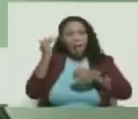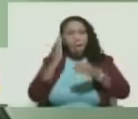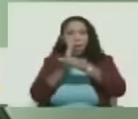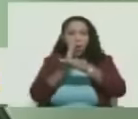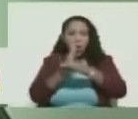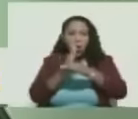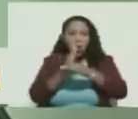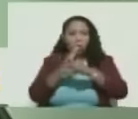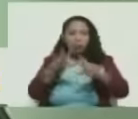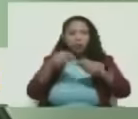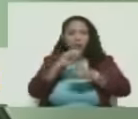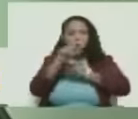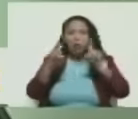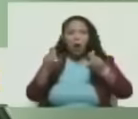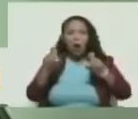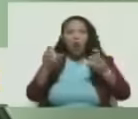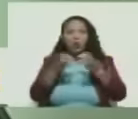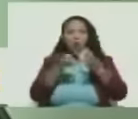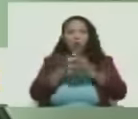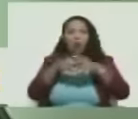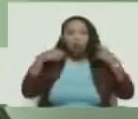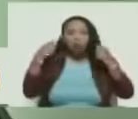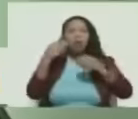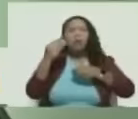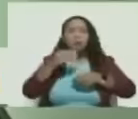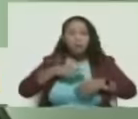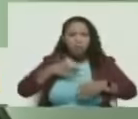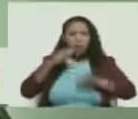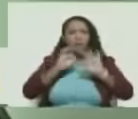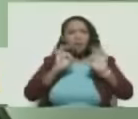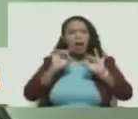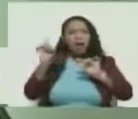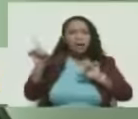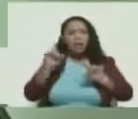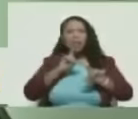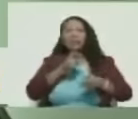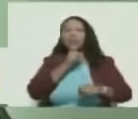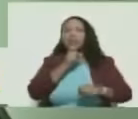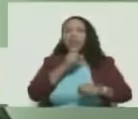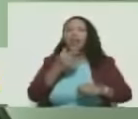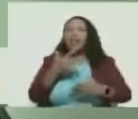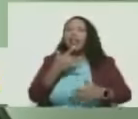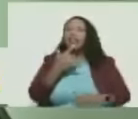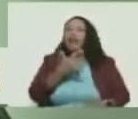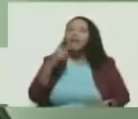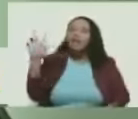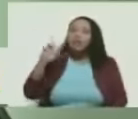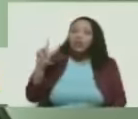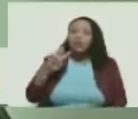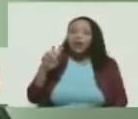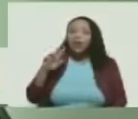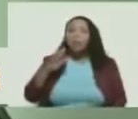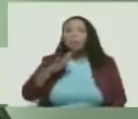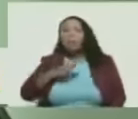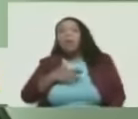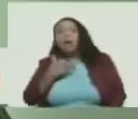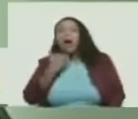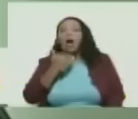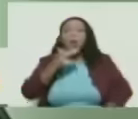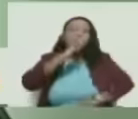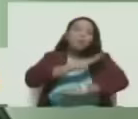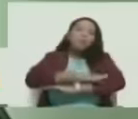¿el comando de campaña está preparado para asumir ese reto? ¿Qué le diría a los venezolanos acerca de posibles